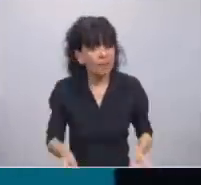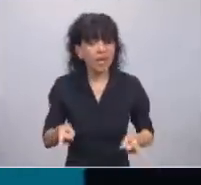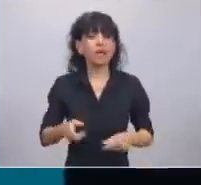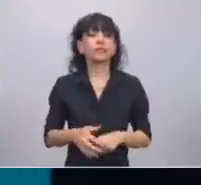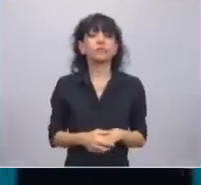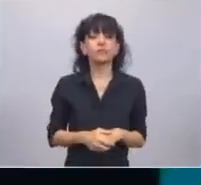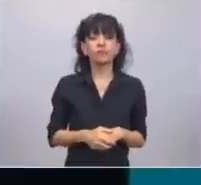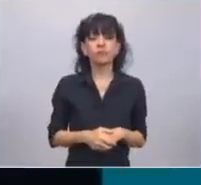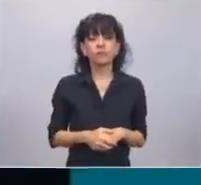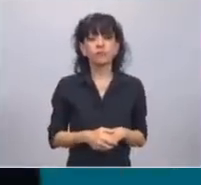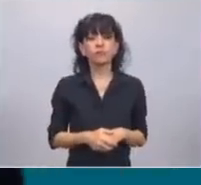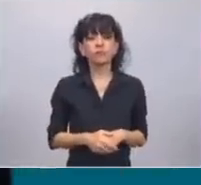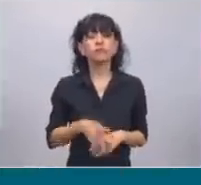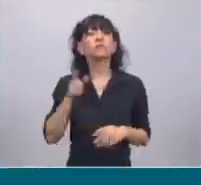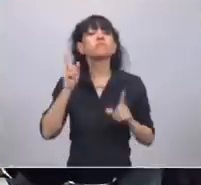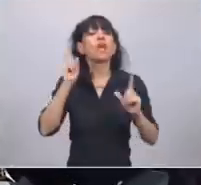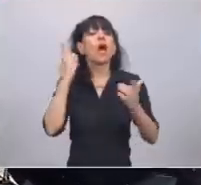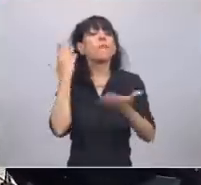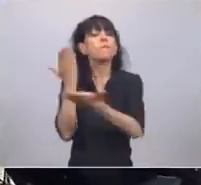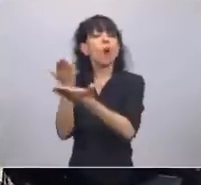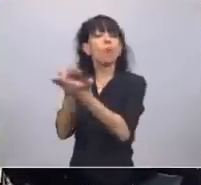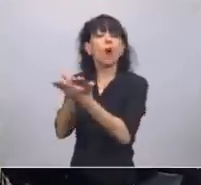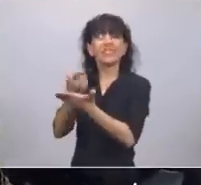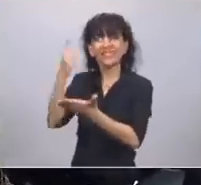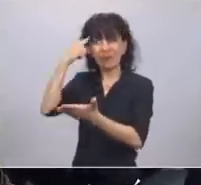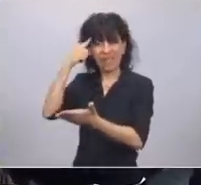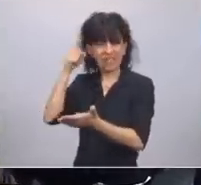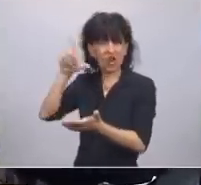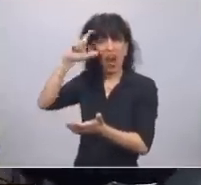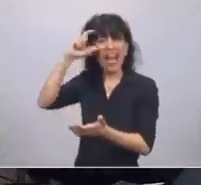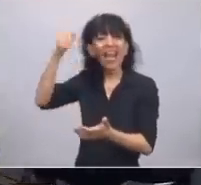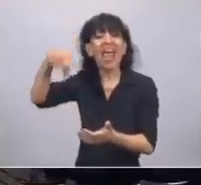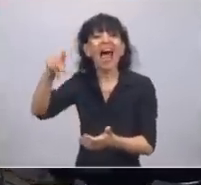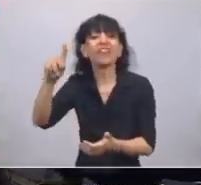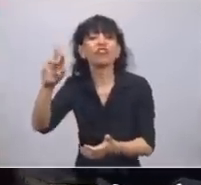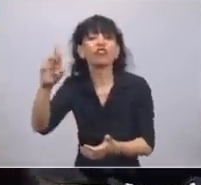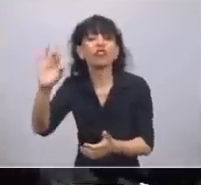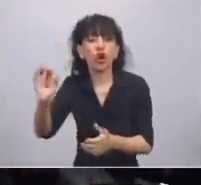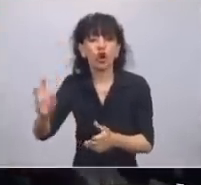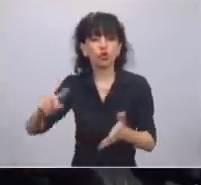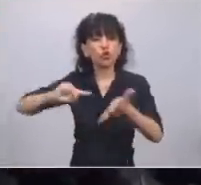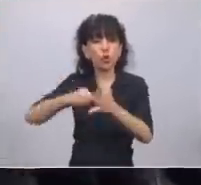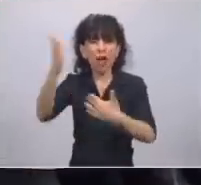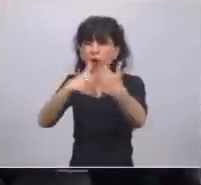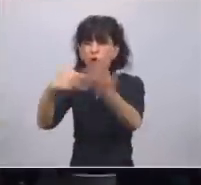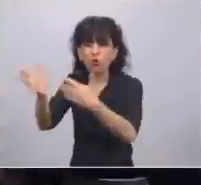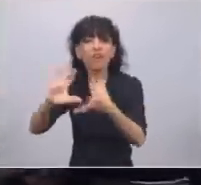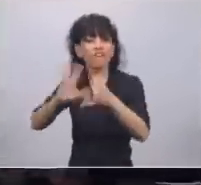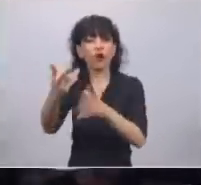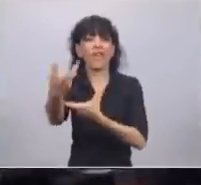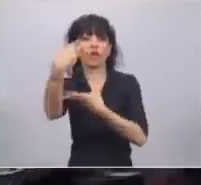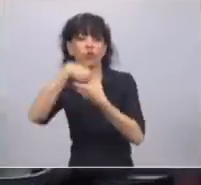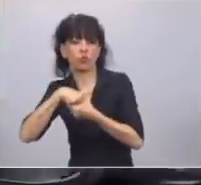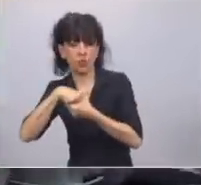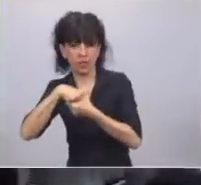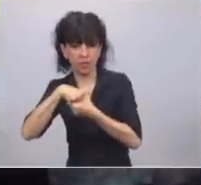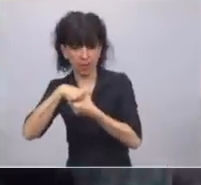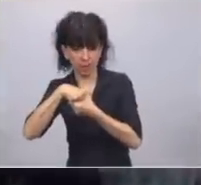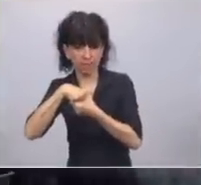además esa propuesta de arquitectura inclusiva que tiene el programa de